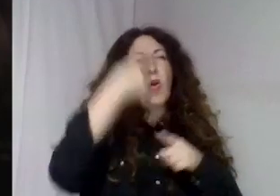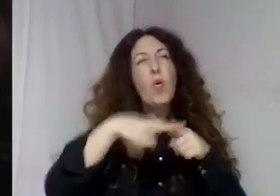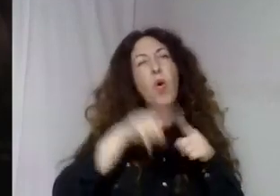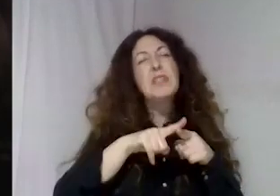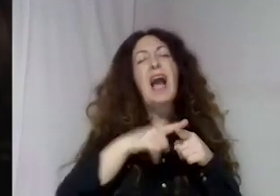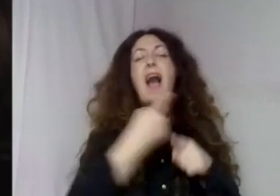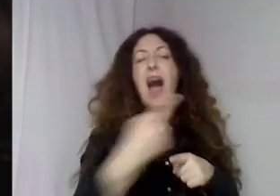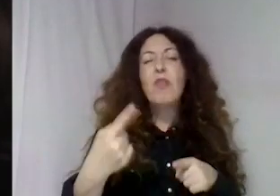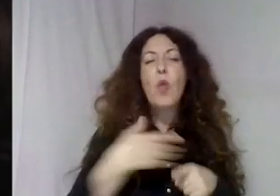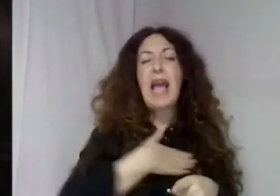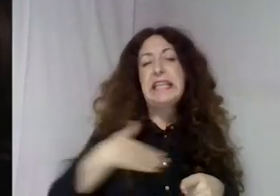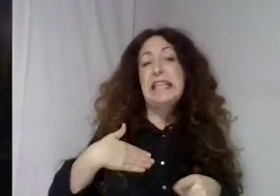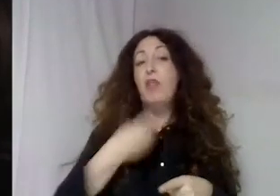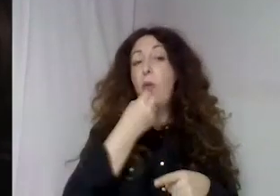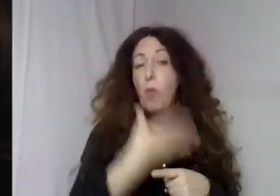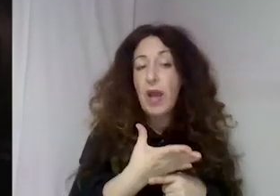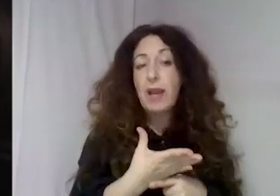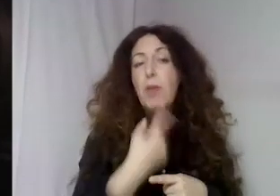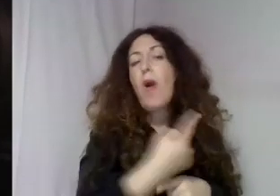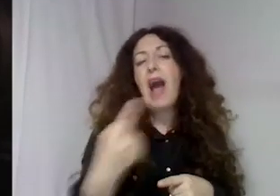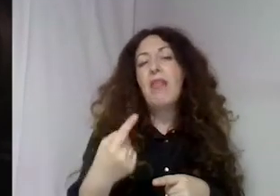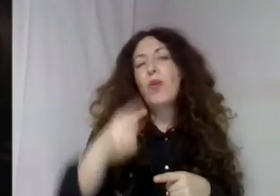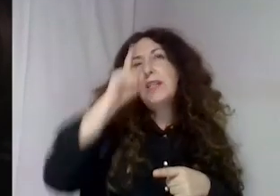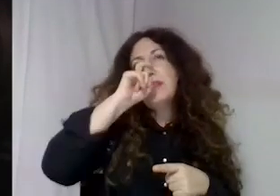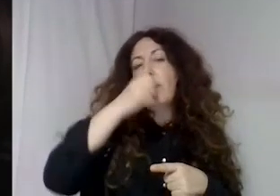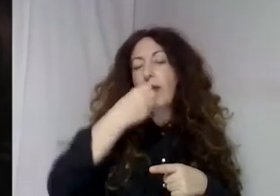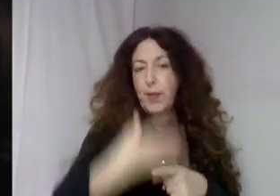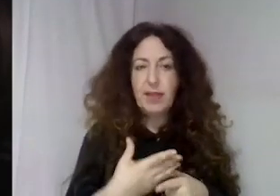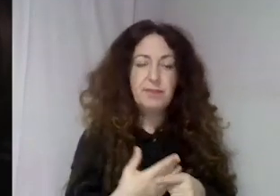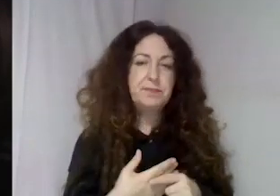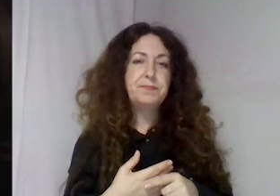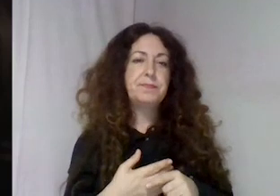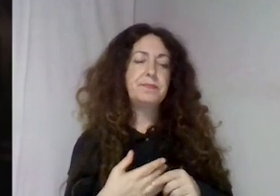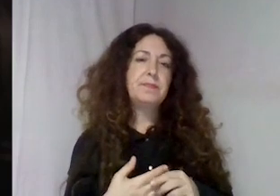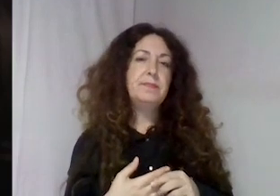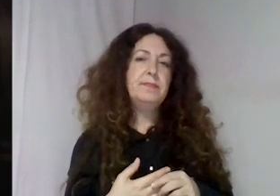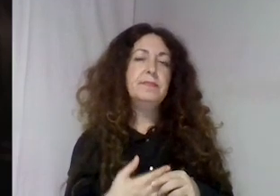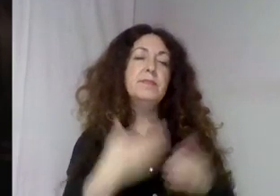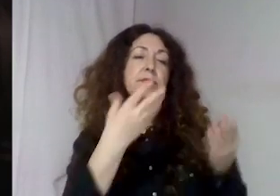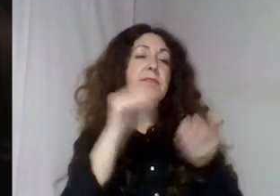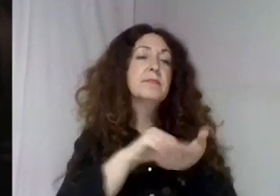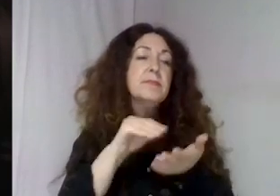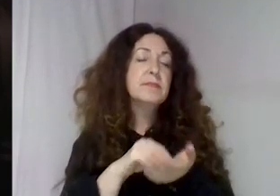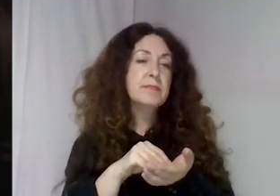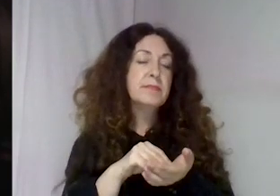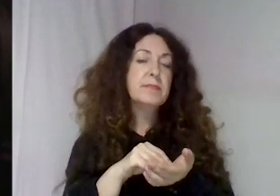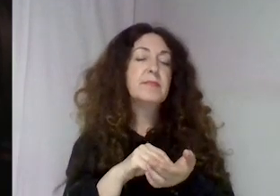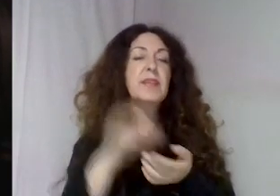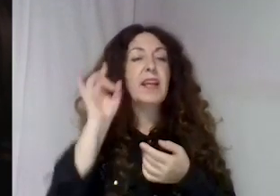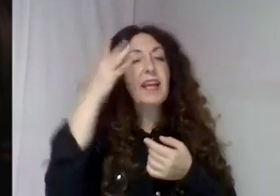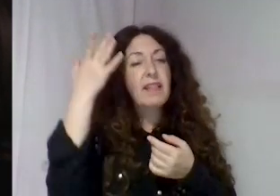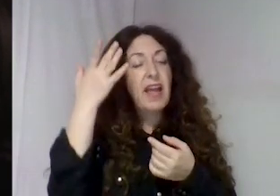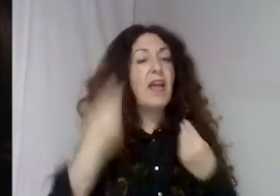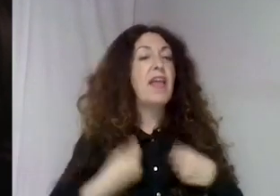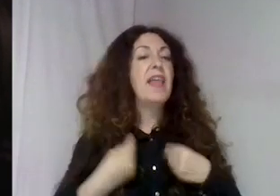es la excepcionalidad. Y es verdad que es una excepcionalidad, pero también esa excepcionalidad es una construcción cultural. Todo, finalmente, como muy bien